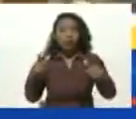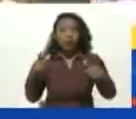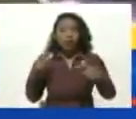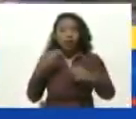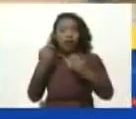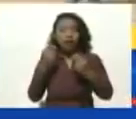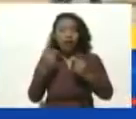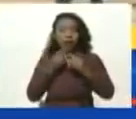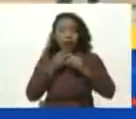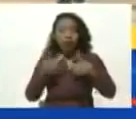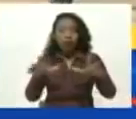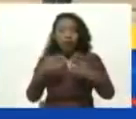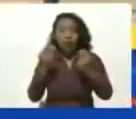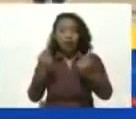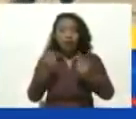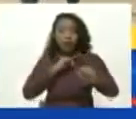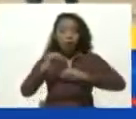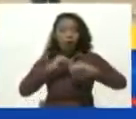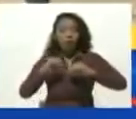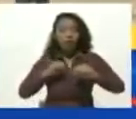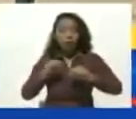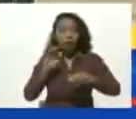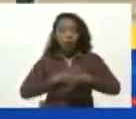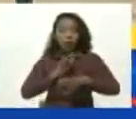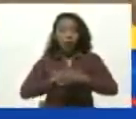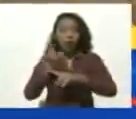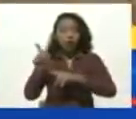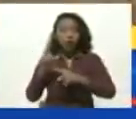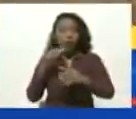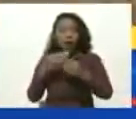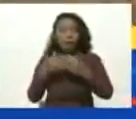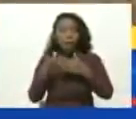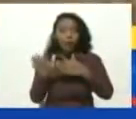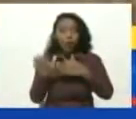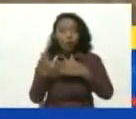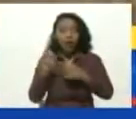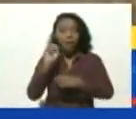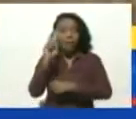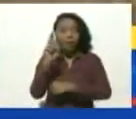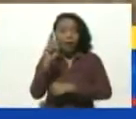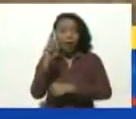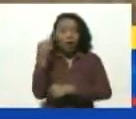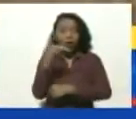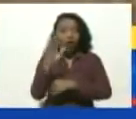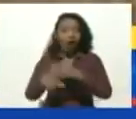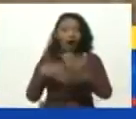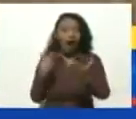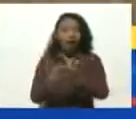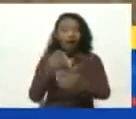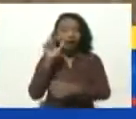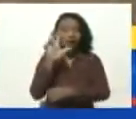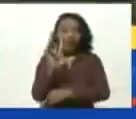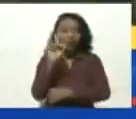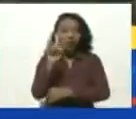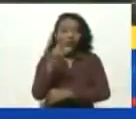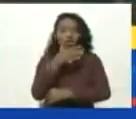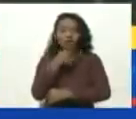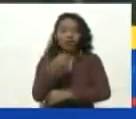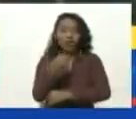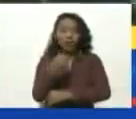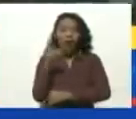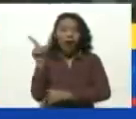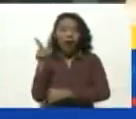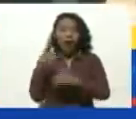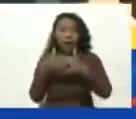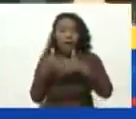de la riqueza, movimiento. Por eso va la flexibilización del 1 de noviembre al 31 de diciembre. Así